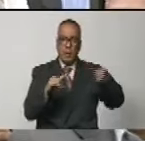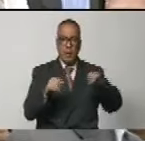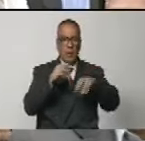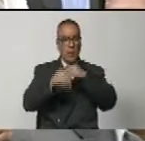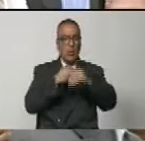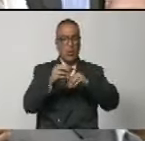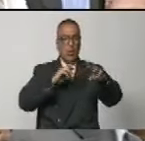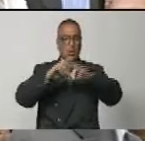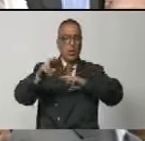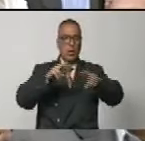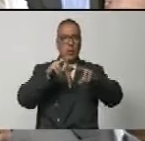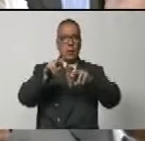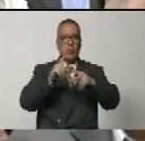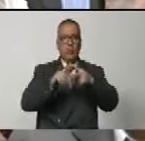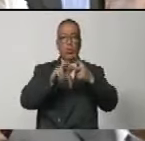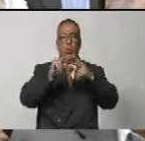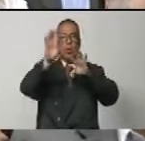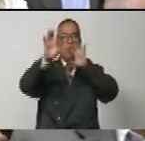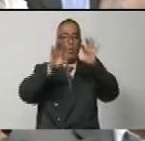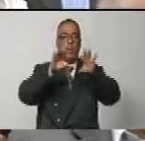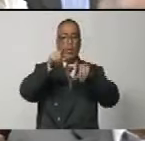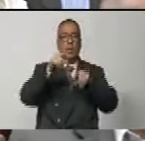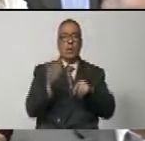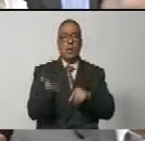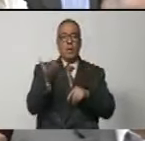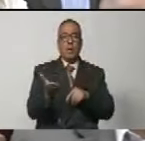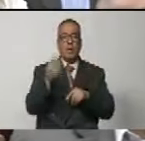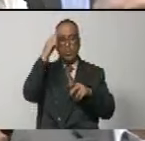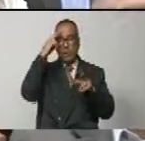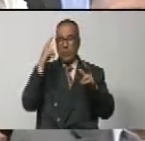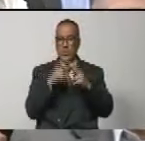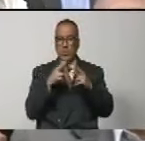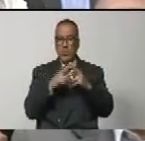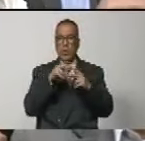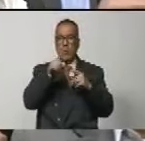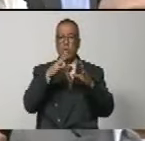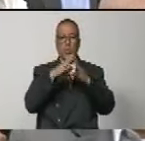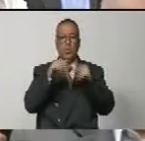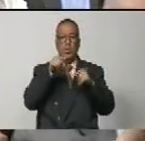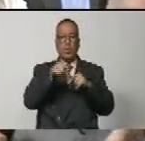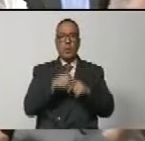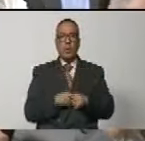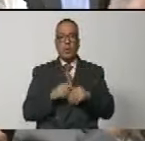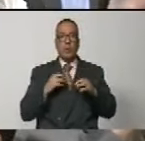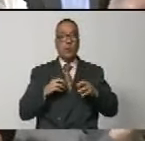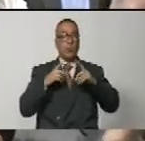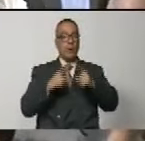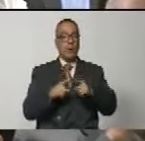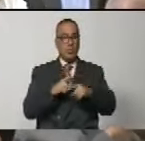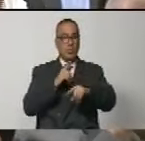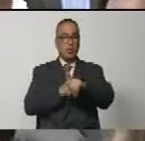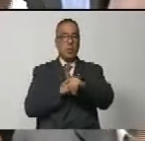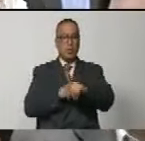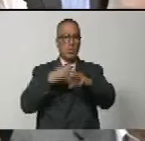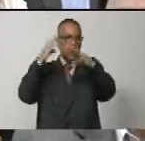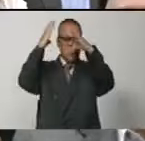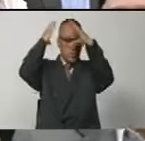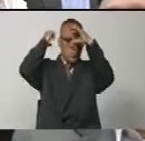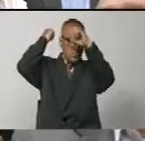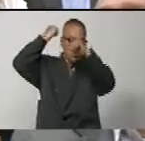establecer las relaciones en estos dos países. Es importante del conocimiento de todos que en este momento la